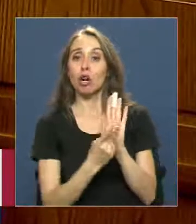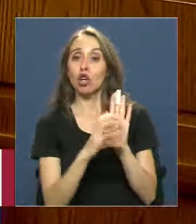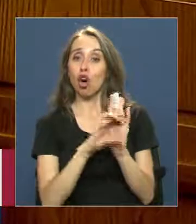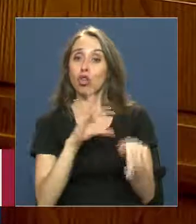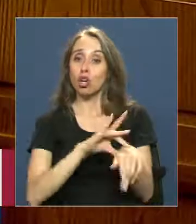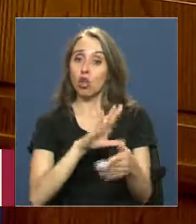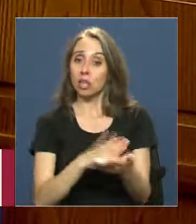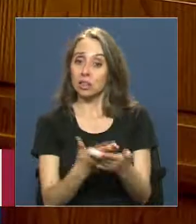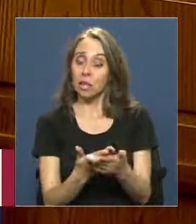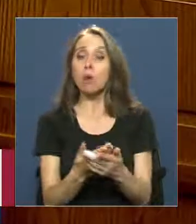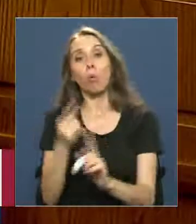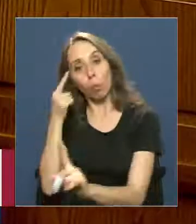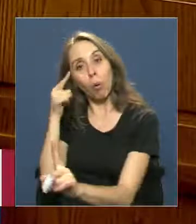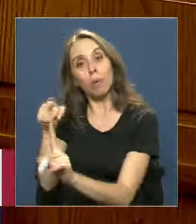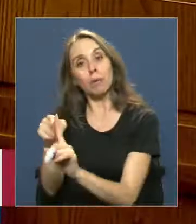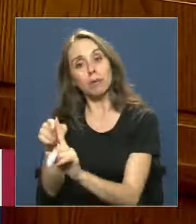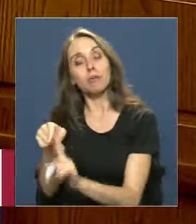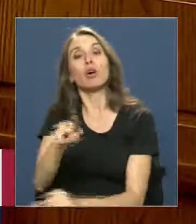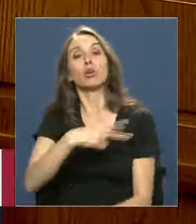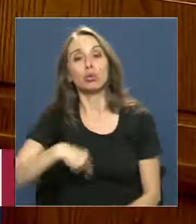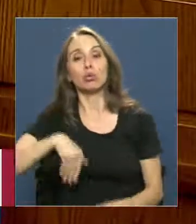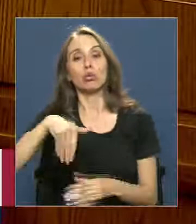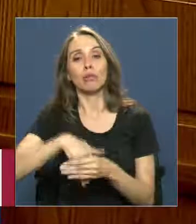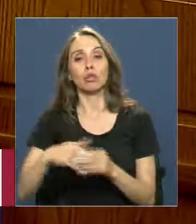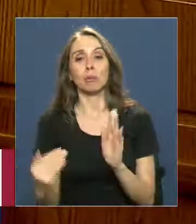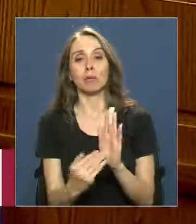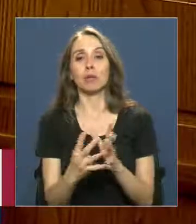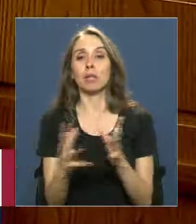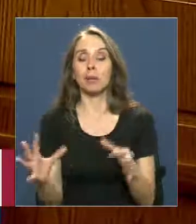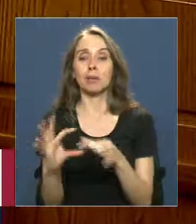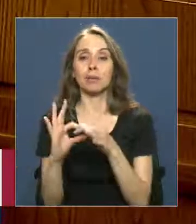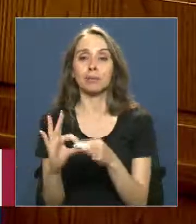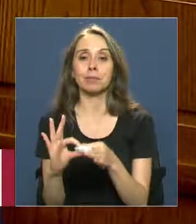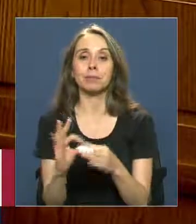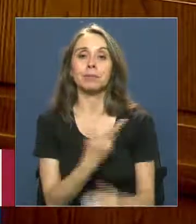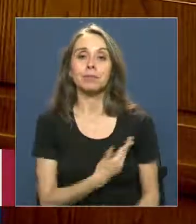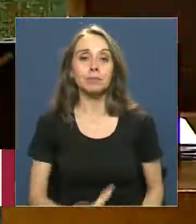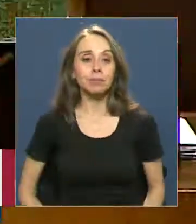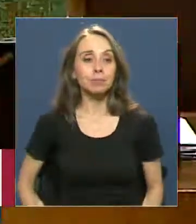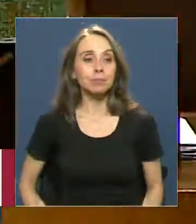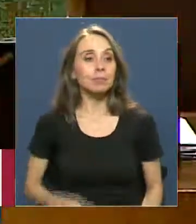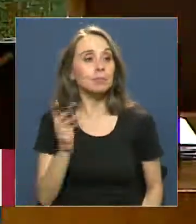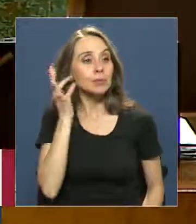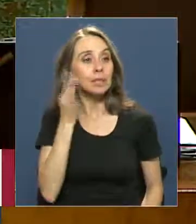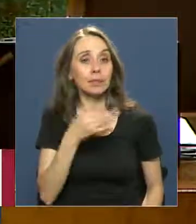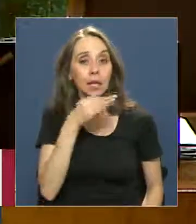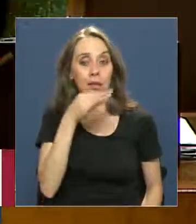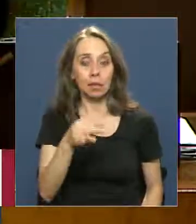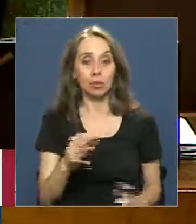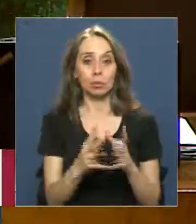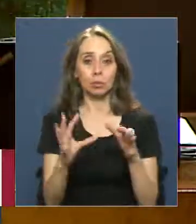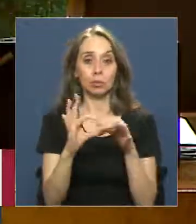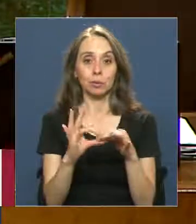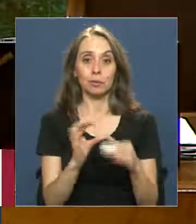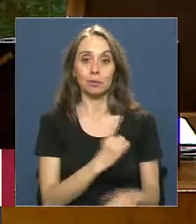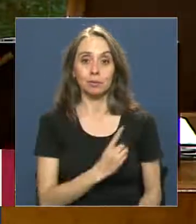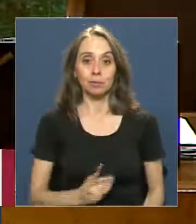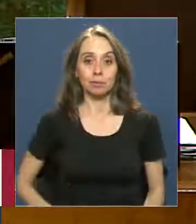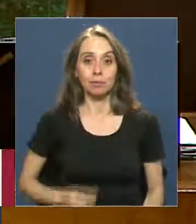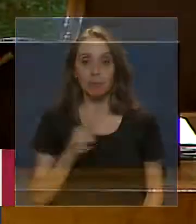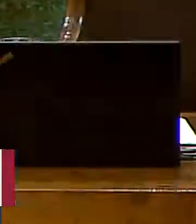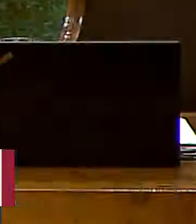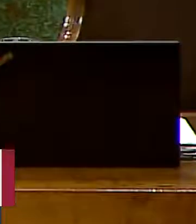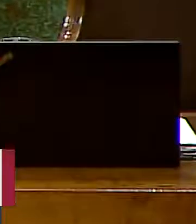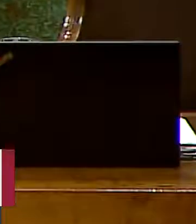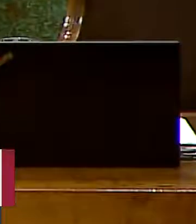en ese sentido, y por eso lo vamos a votar a favor. Muchas gracias, Presidenta, he dicho. Muchas gracias, diputado